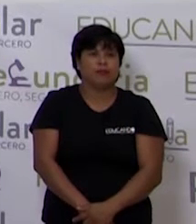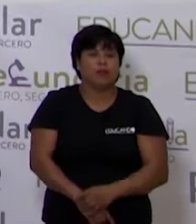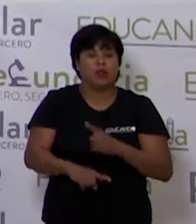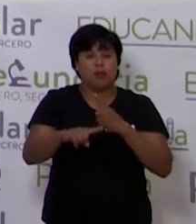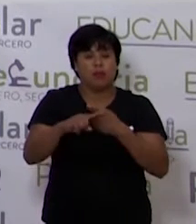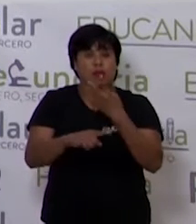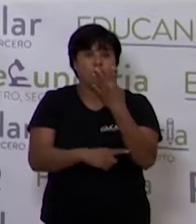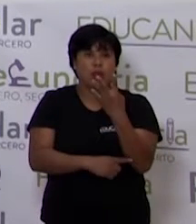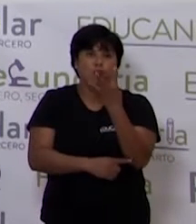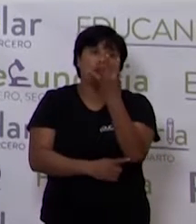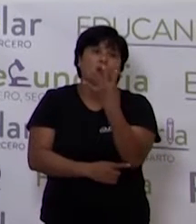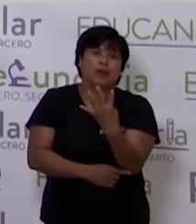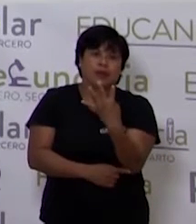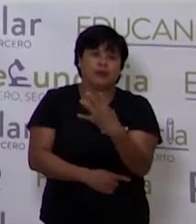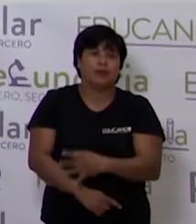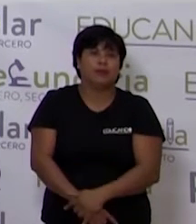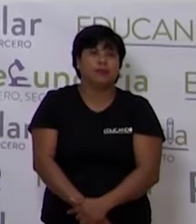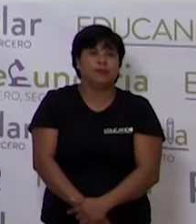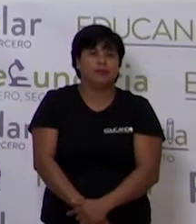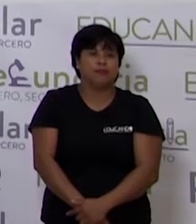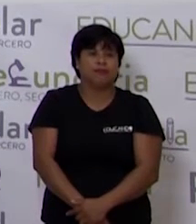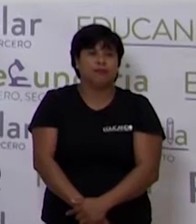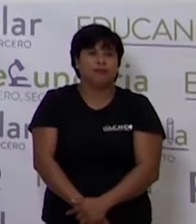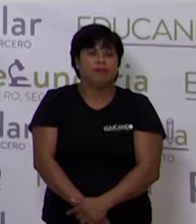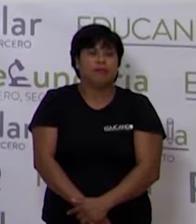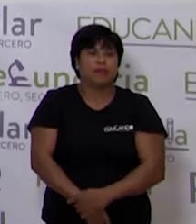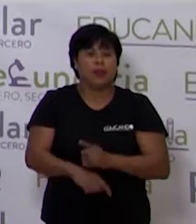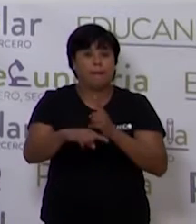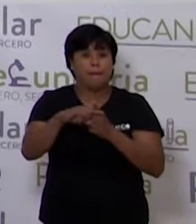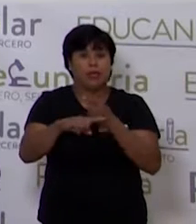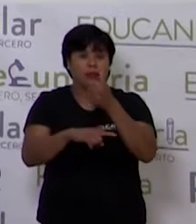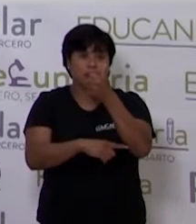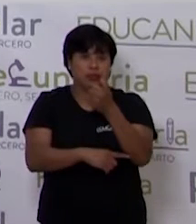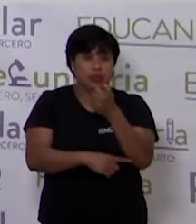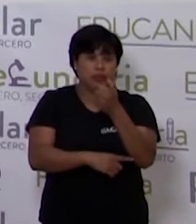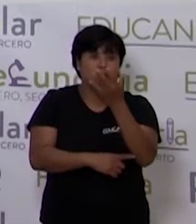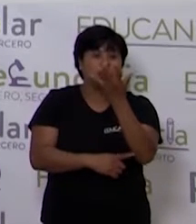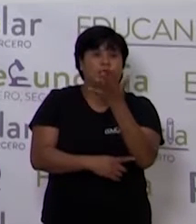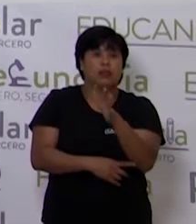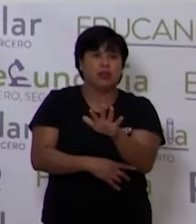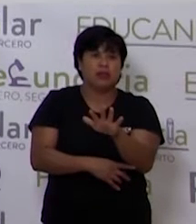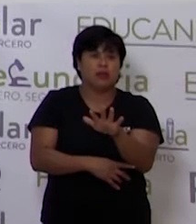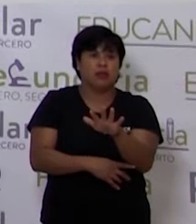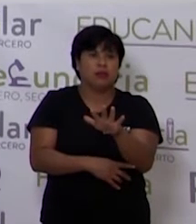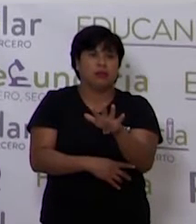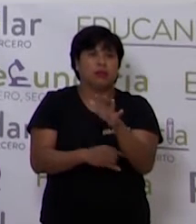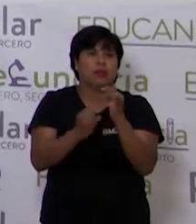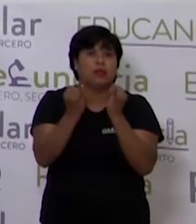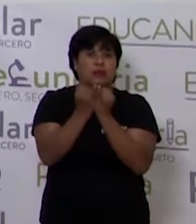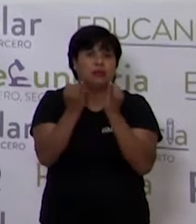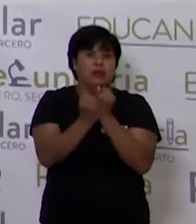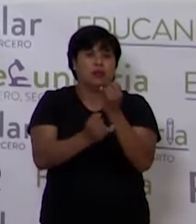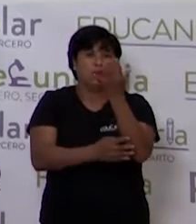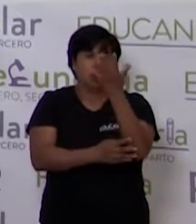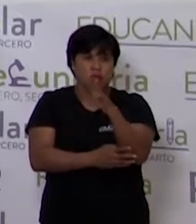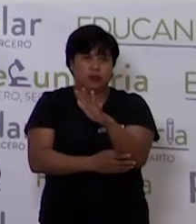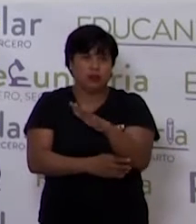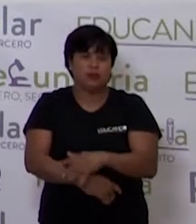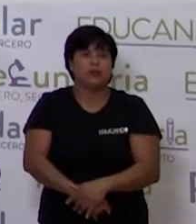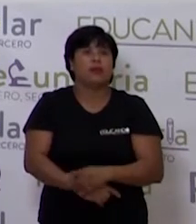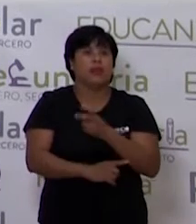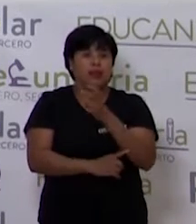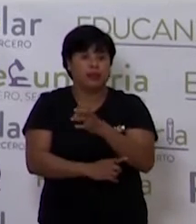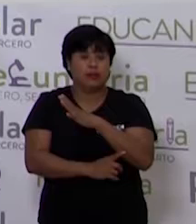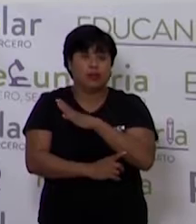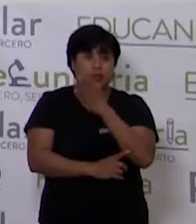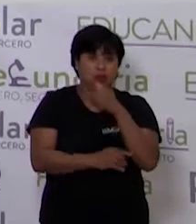Por 4, 4. Más 6 es igual a 10. Este